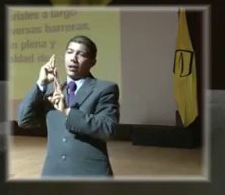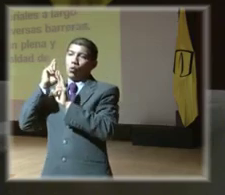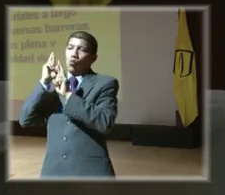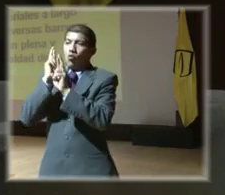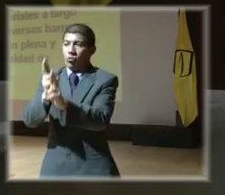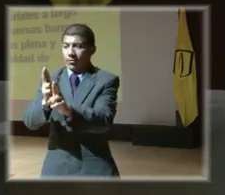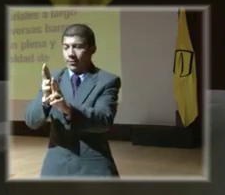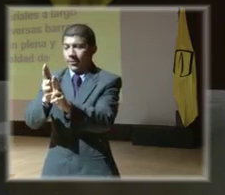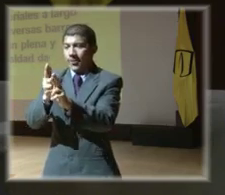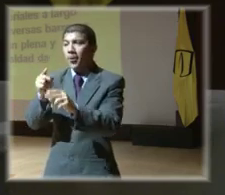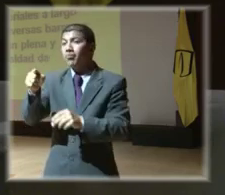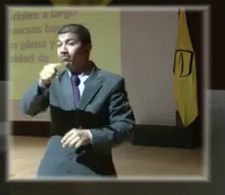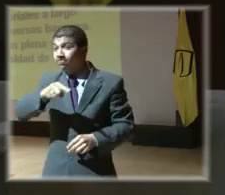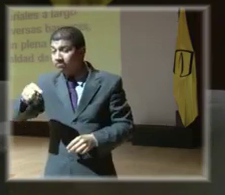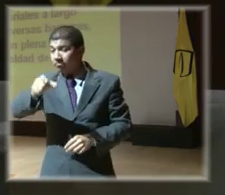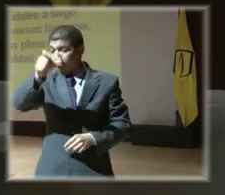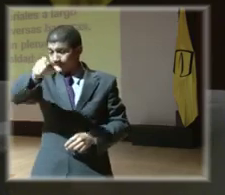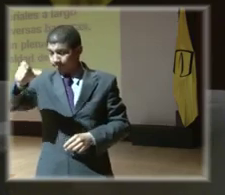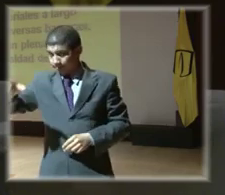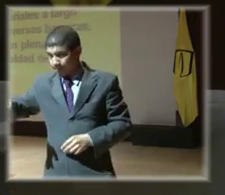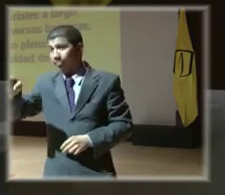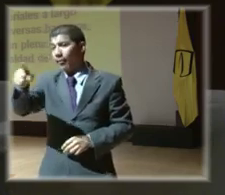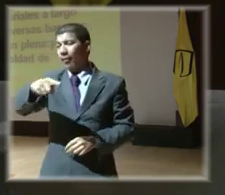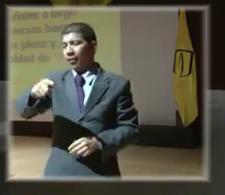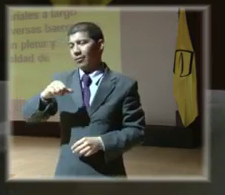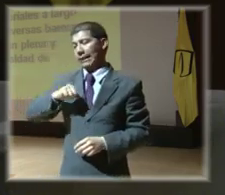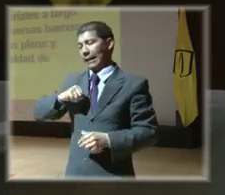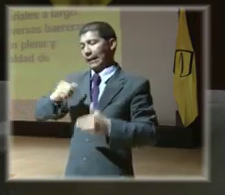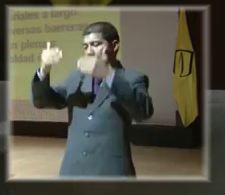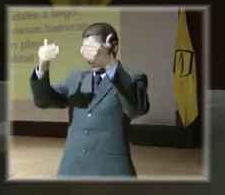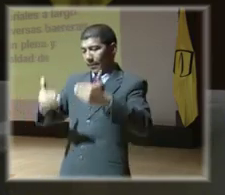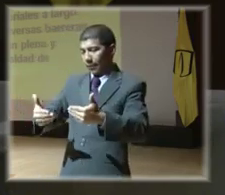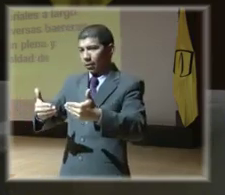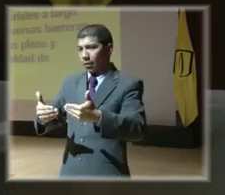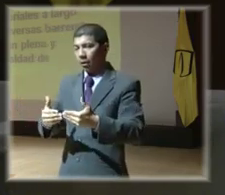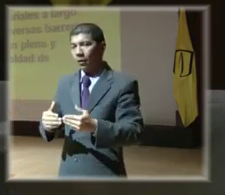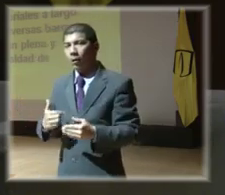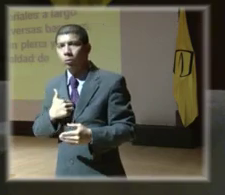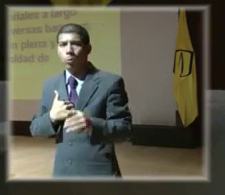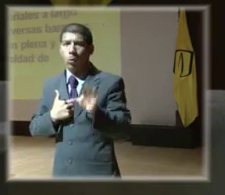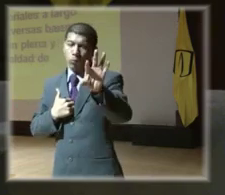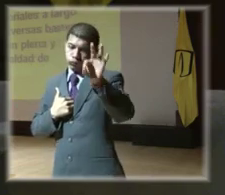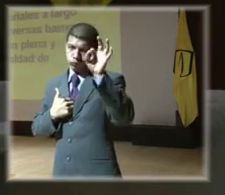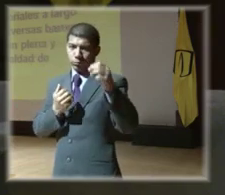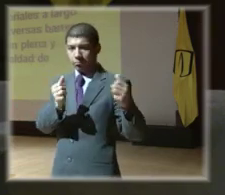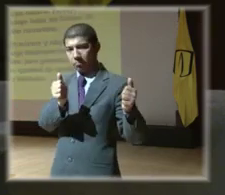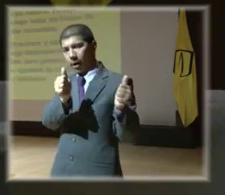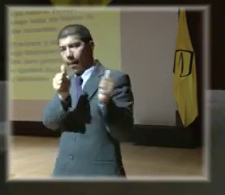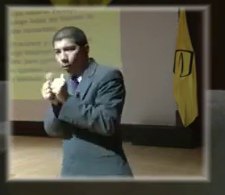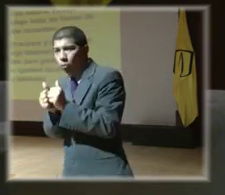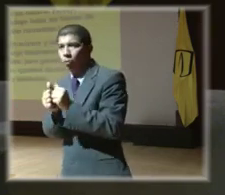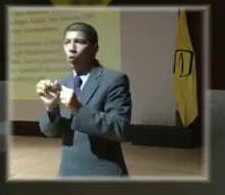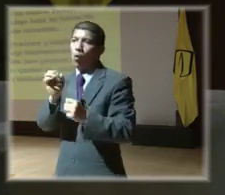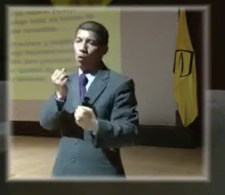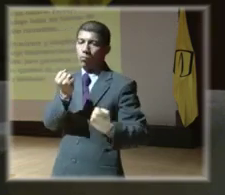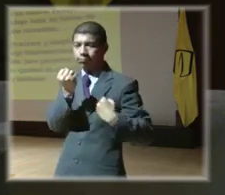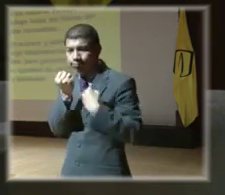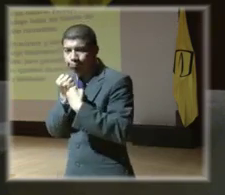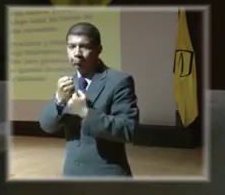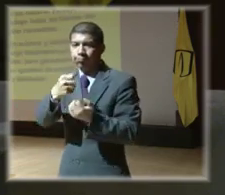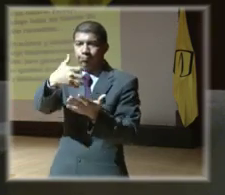son los individuos que la persona con discapacidad ha seleccionado para apoyarle a tomar sus propias decisiones